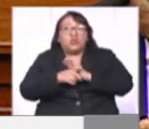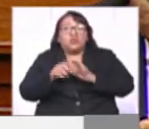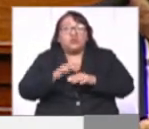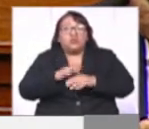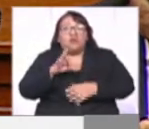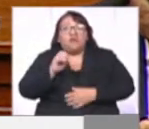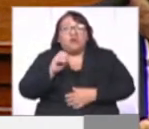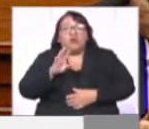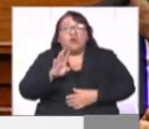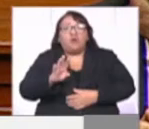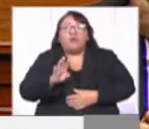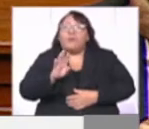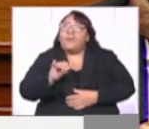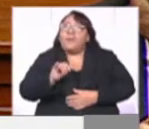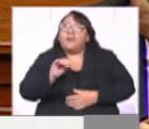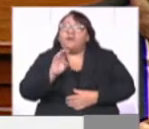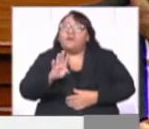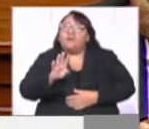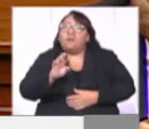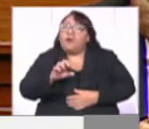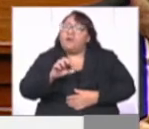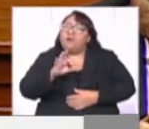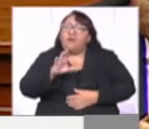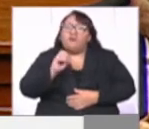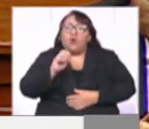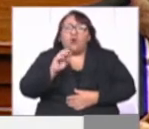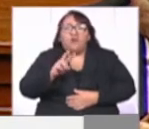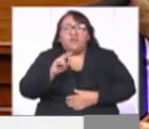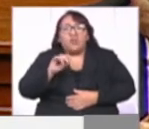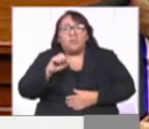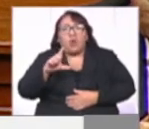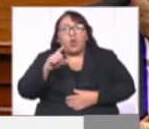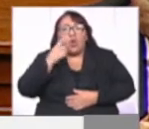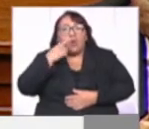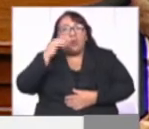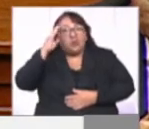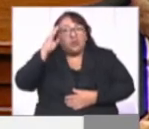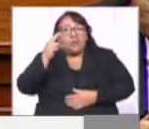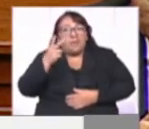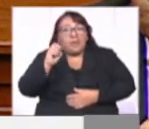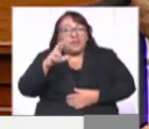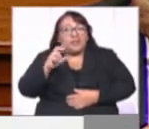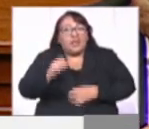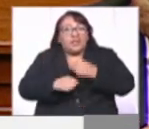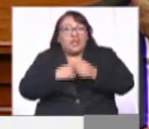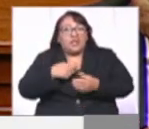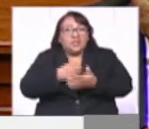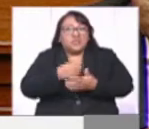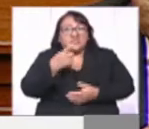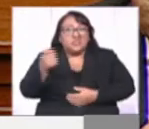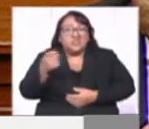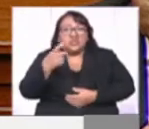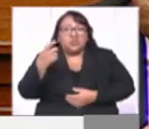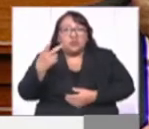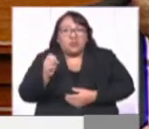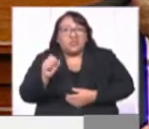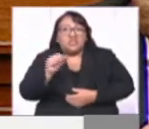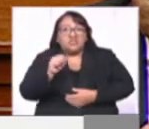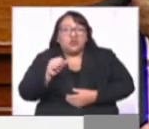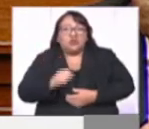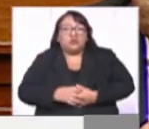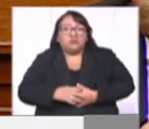Fobipol. Un policía durante 20, 30 años aporta 100, 120